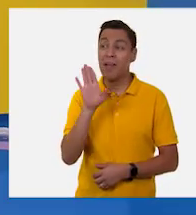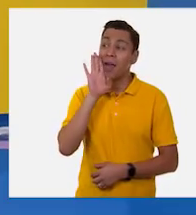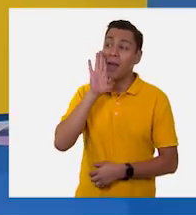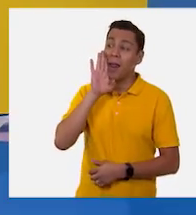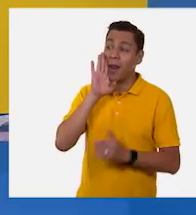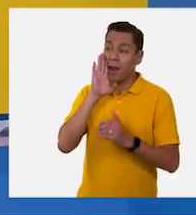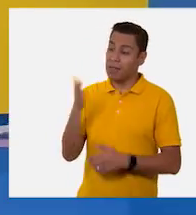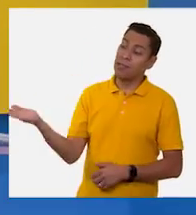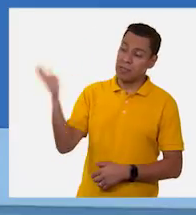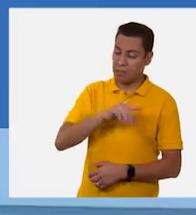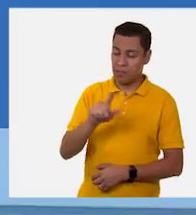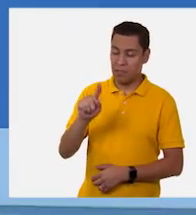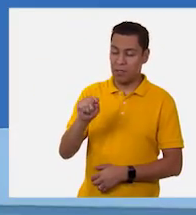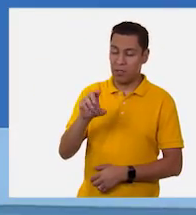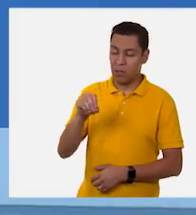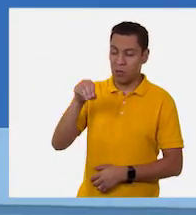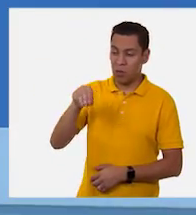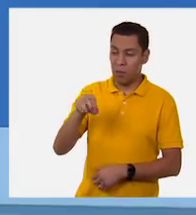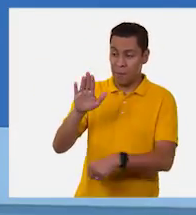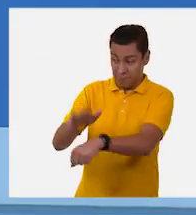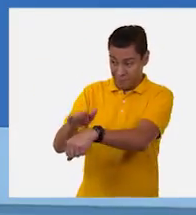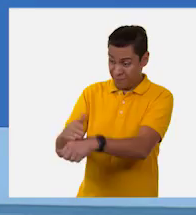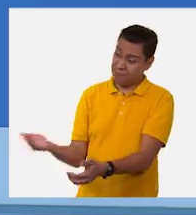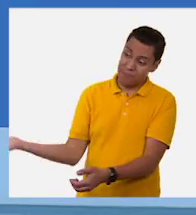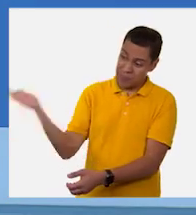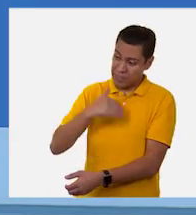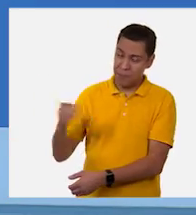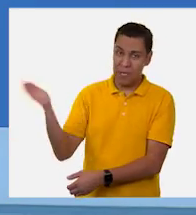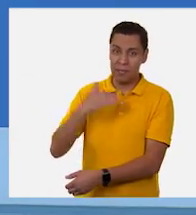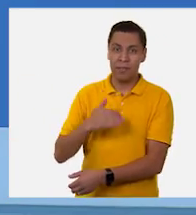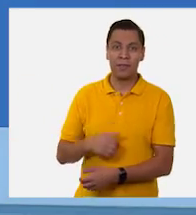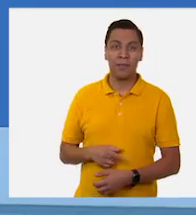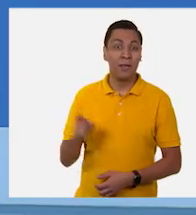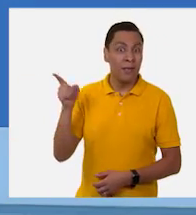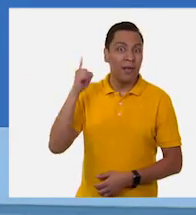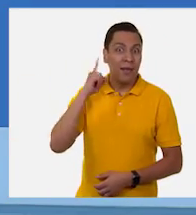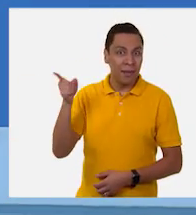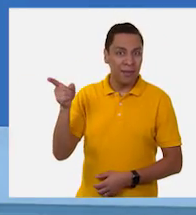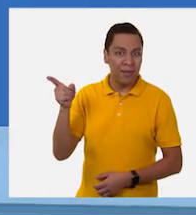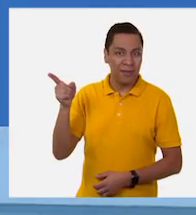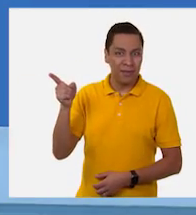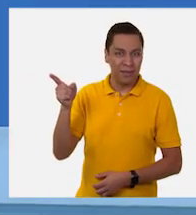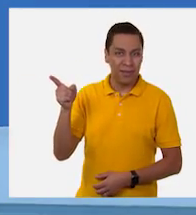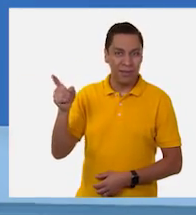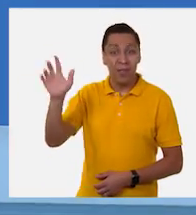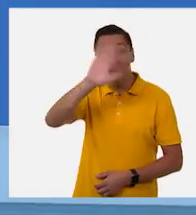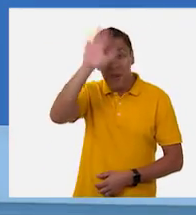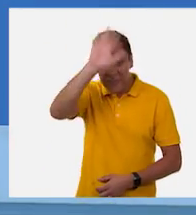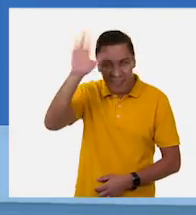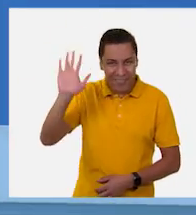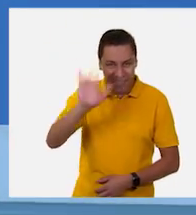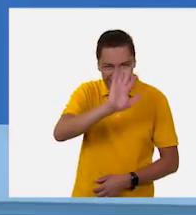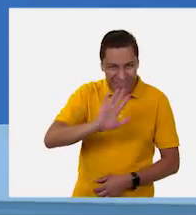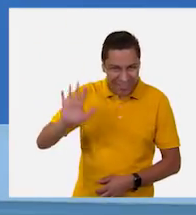¡Ton! ¡Ton! ¿Estás es que por me ahí? Dijo que ya venía llegando. ¡Ton! ¡Ey, ey, ey, ey, ey, ey! ¡Hola, hola!